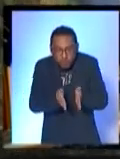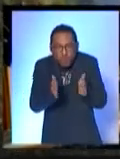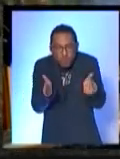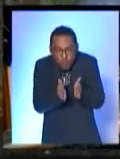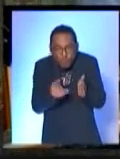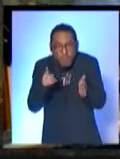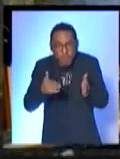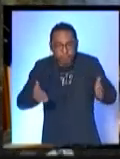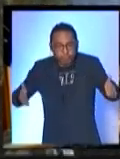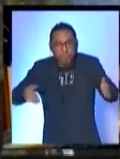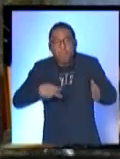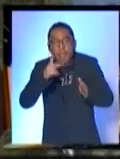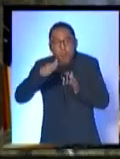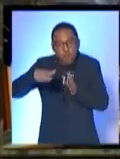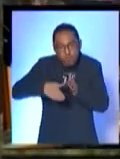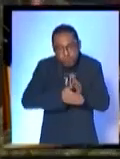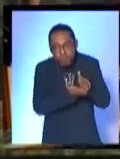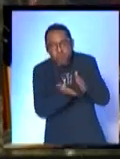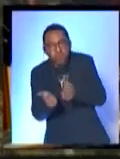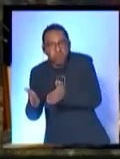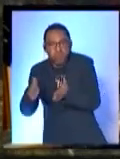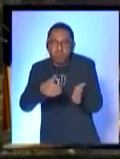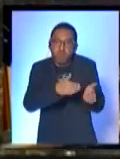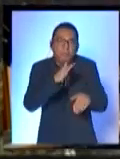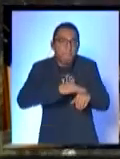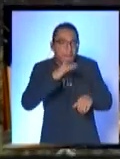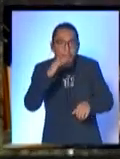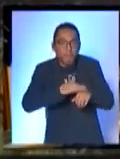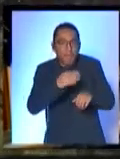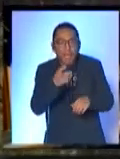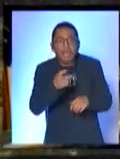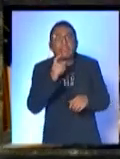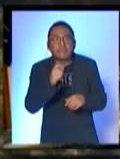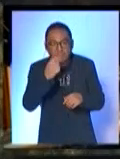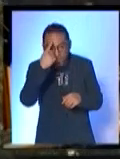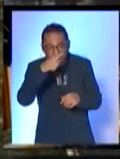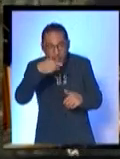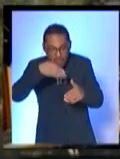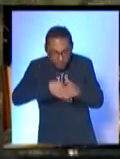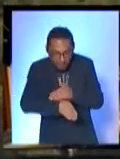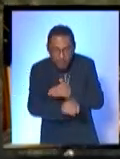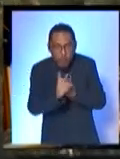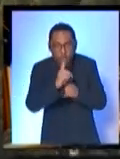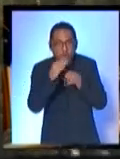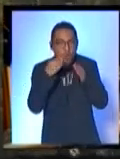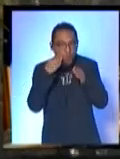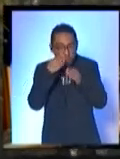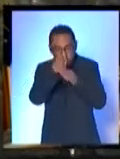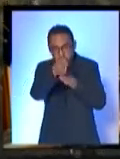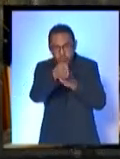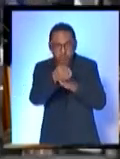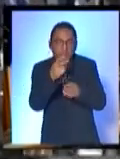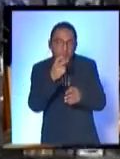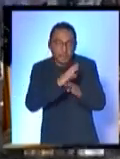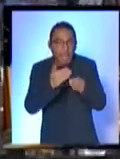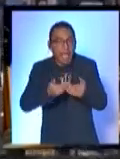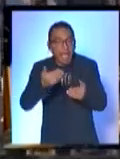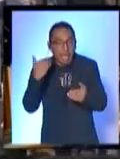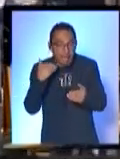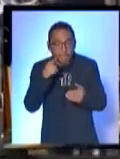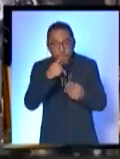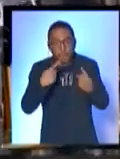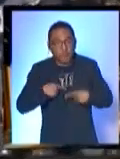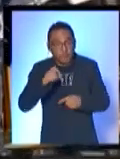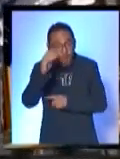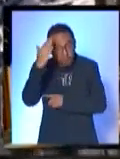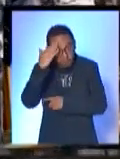más curvas en el trayecto. Este tramo estaba diseñado para ser subterráneo y no recto. Por último, pidió a las autoridades